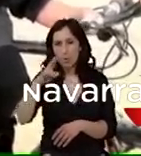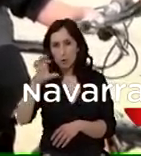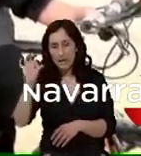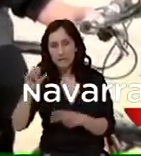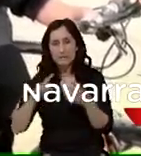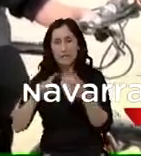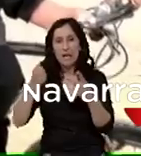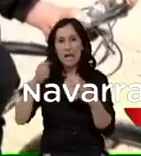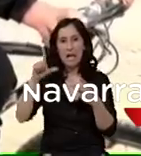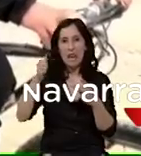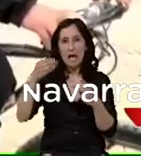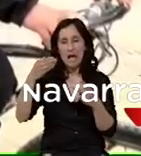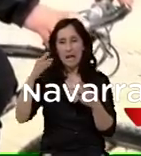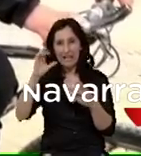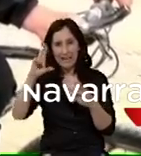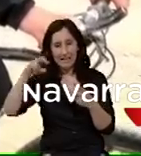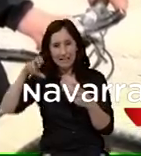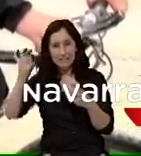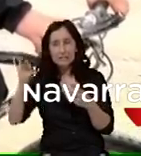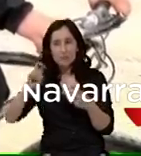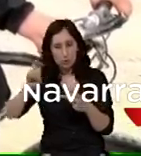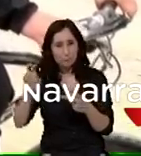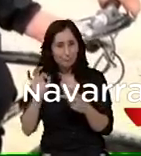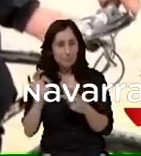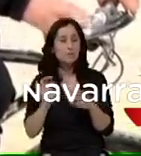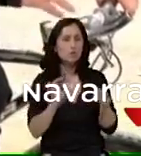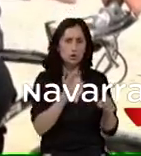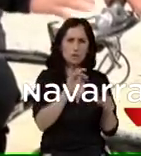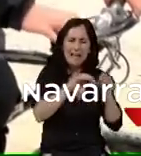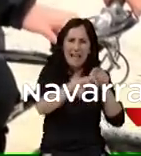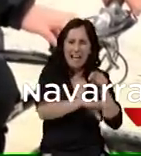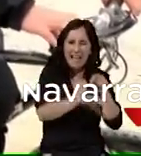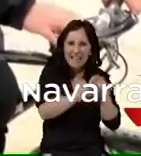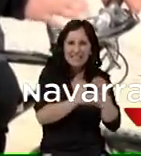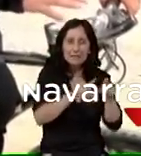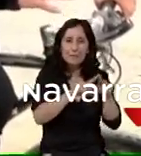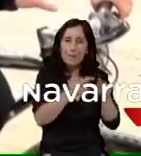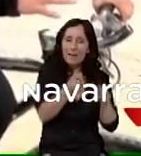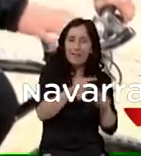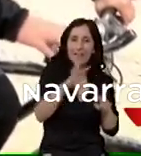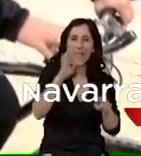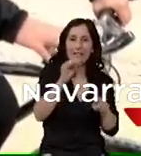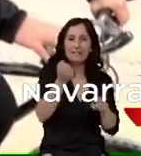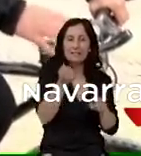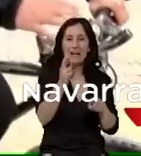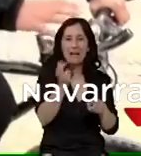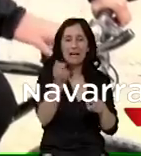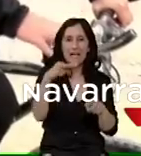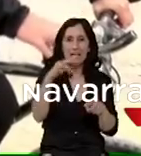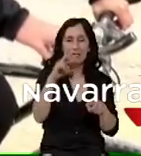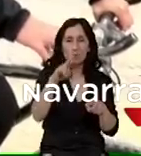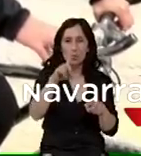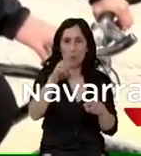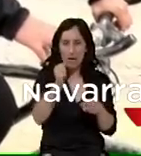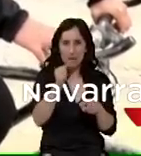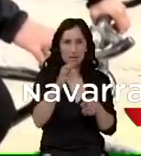demás animales. Sí, también podemos encontrar arañas, una especie de carántula peluda y fea, pero que